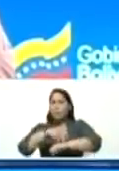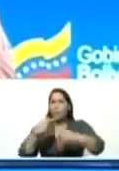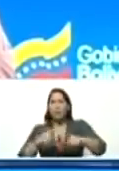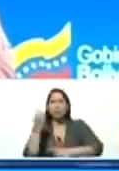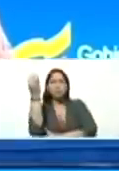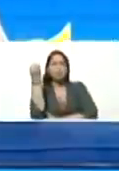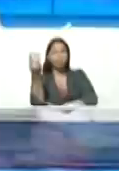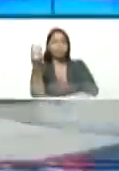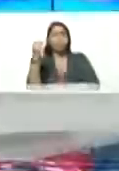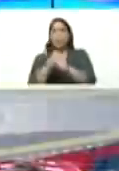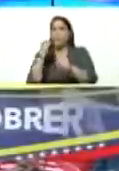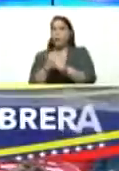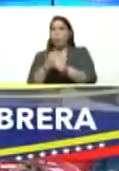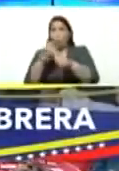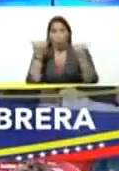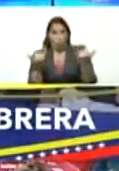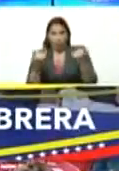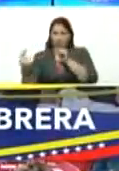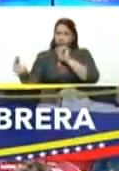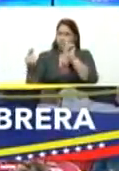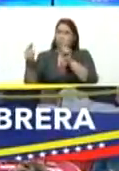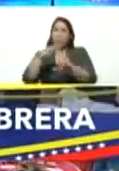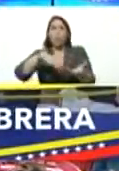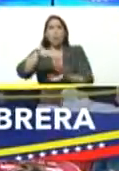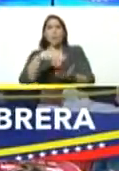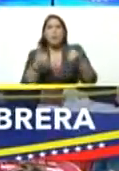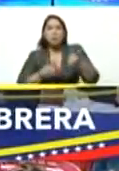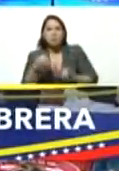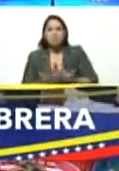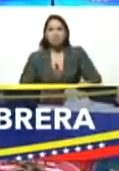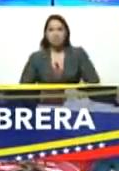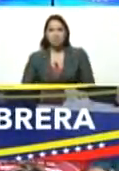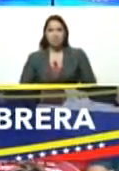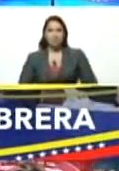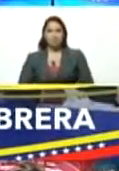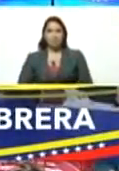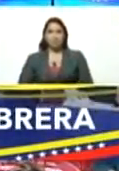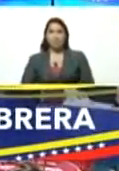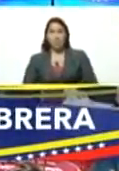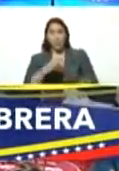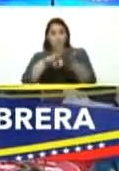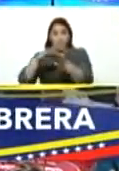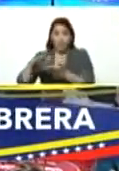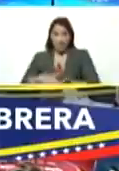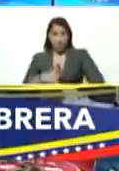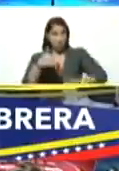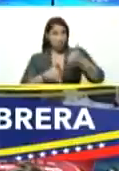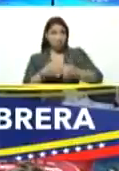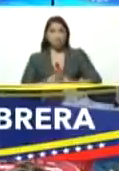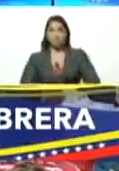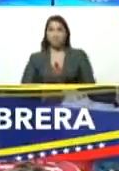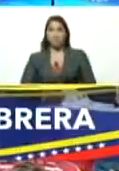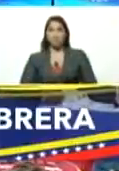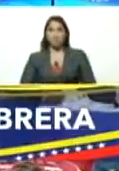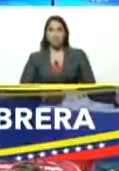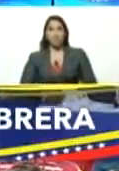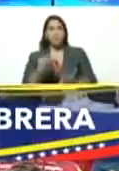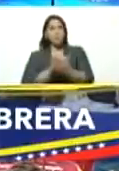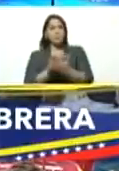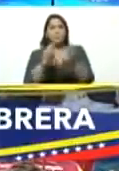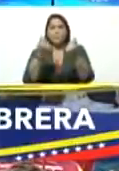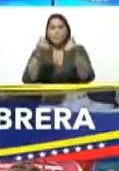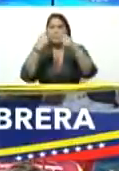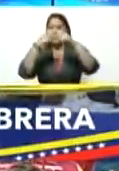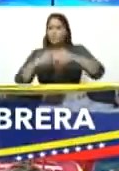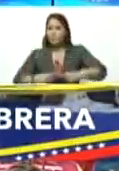un congreso que venga a debatir los problemas y las soluciones de la economía